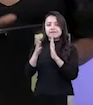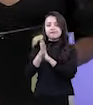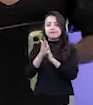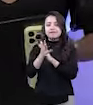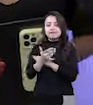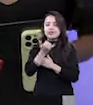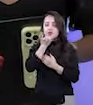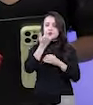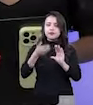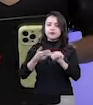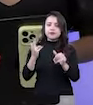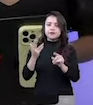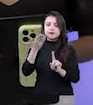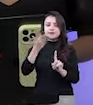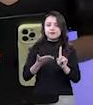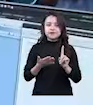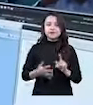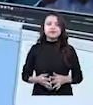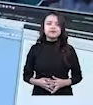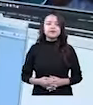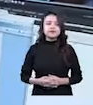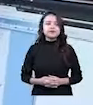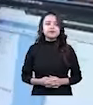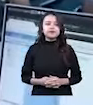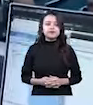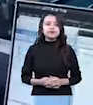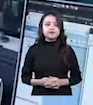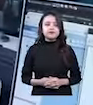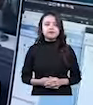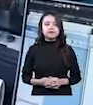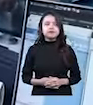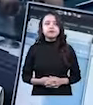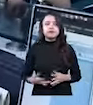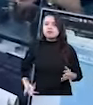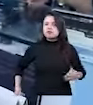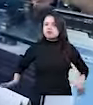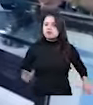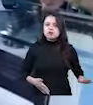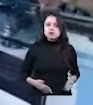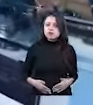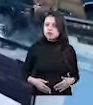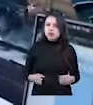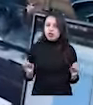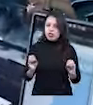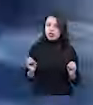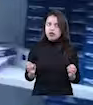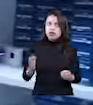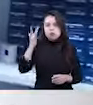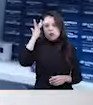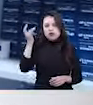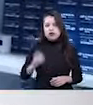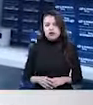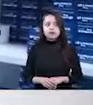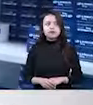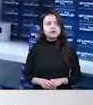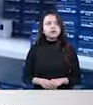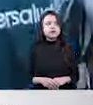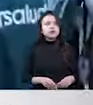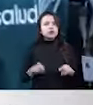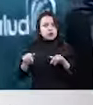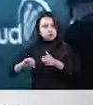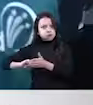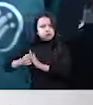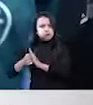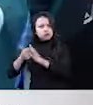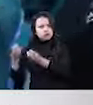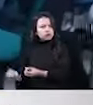la salida de Luis Carlos Leal. No hay pañales. ¿Por qué no hay pañales? ¿Qué pañales se supone que son? Si están acá, ¿por qué no se los damos? ¿Ya le